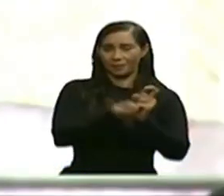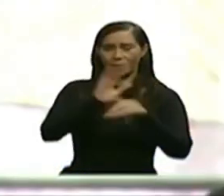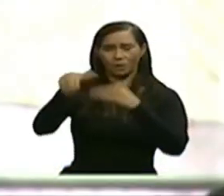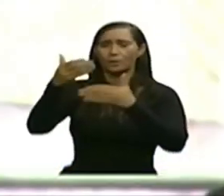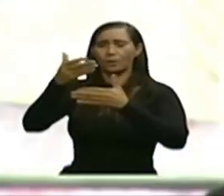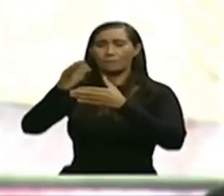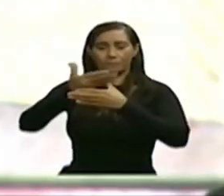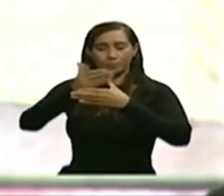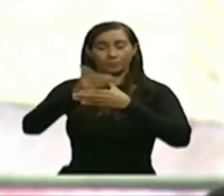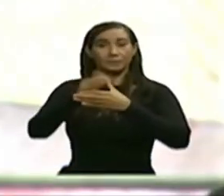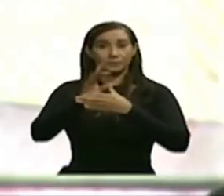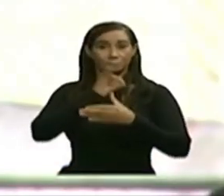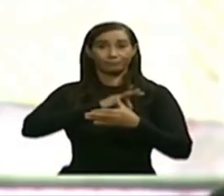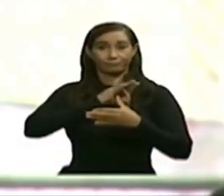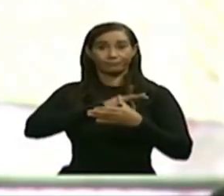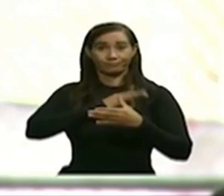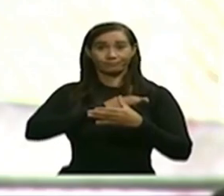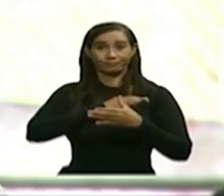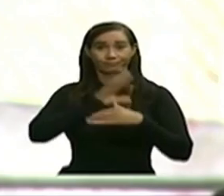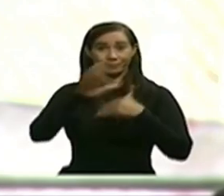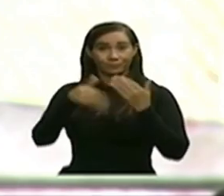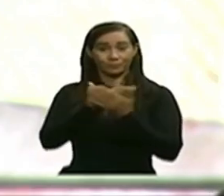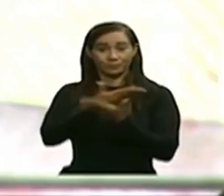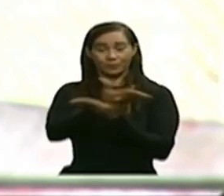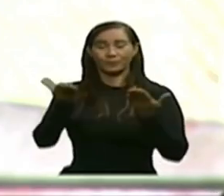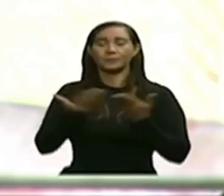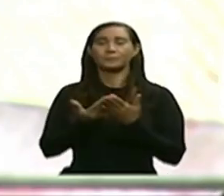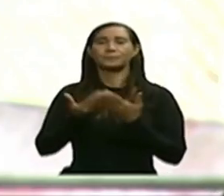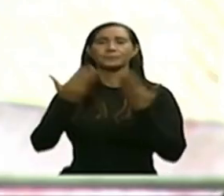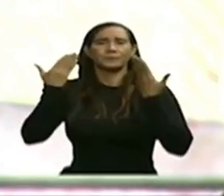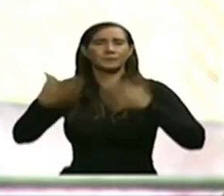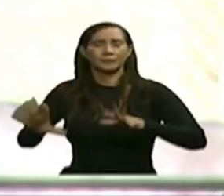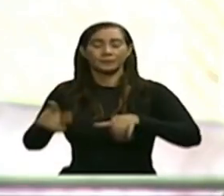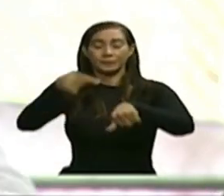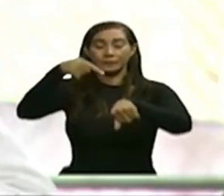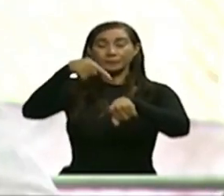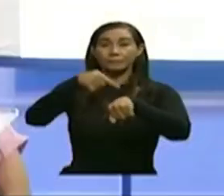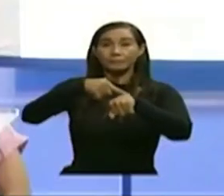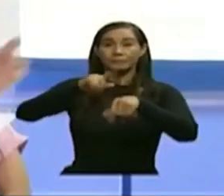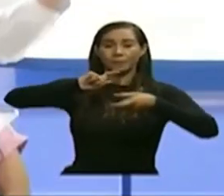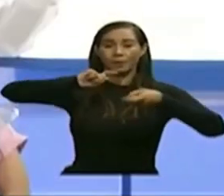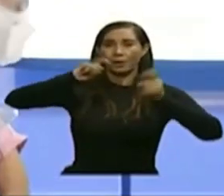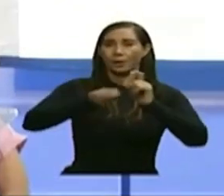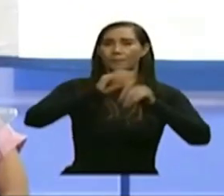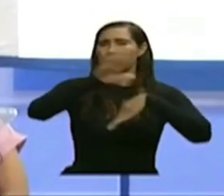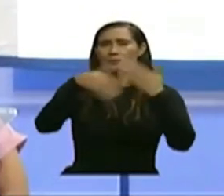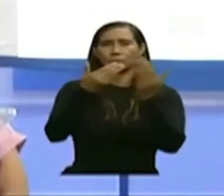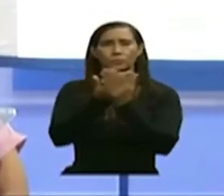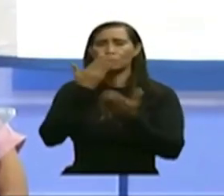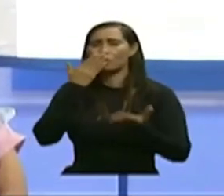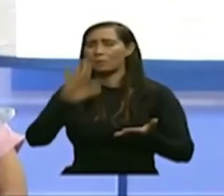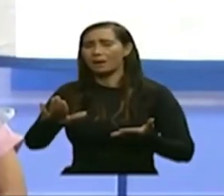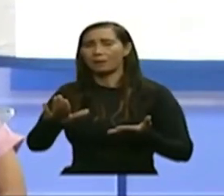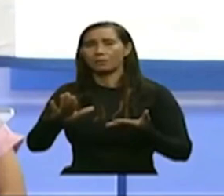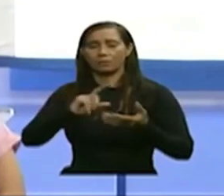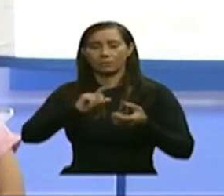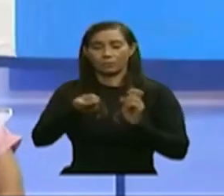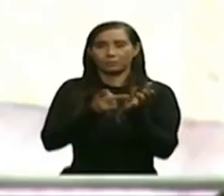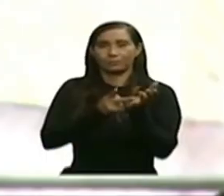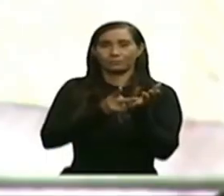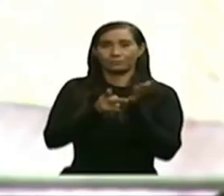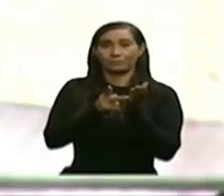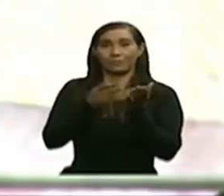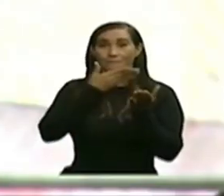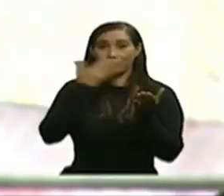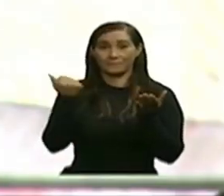participen de los beneficios. Es el momento de cambiar todo lo que esté mal para